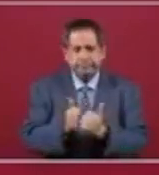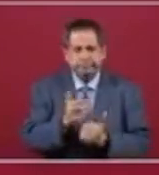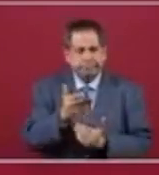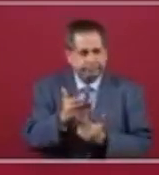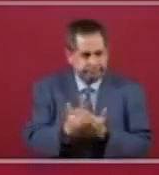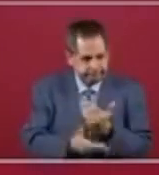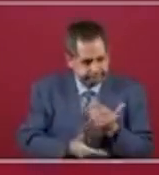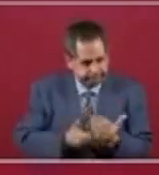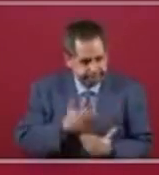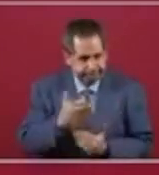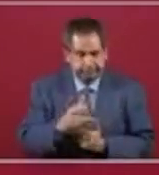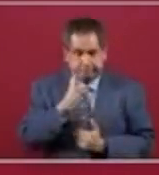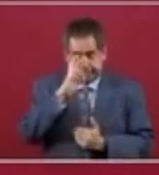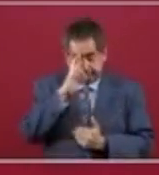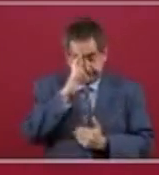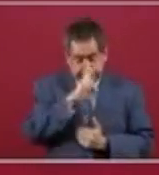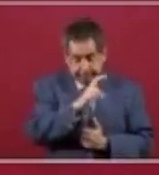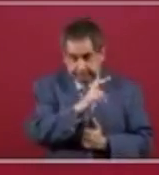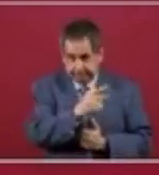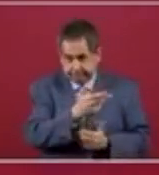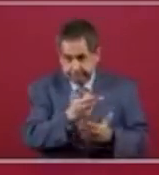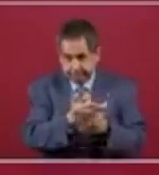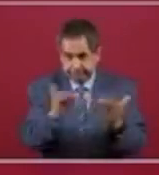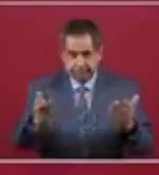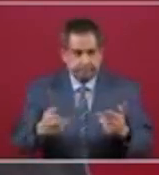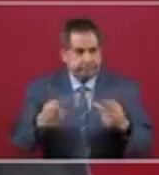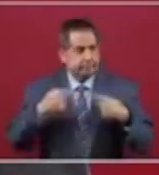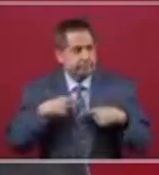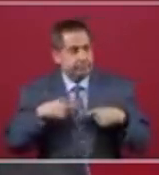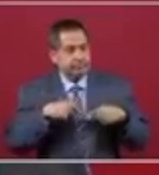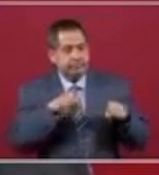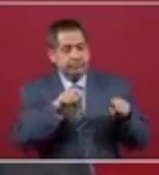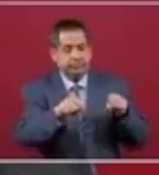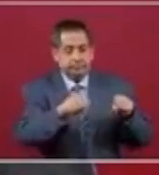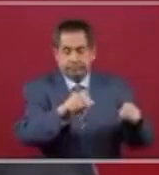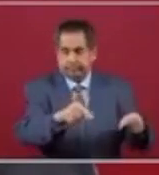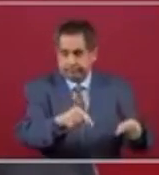respetuosamente a las partes en conflicto